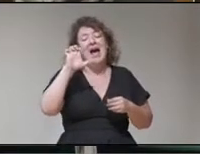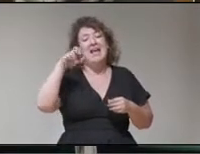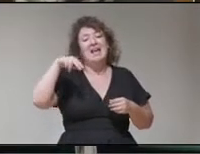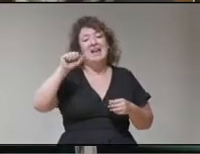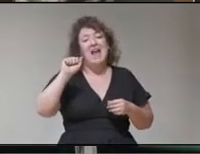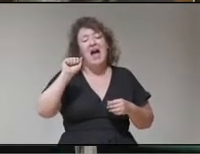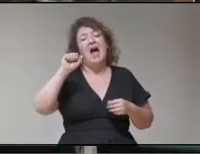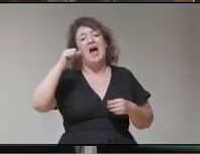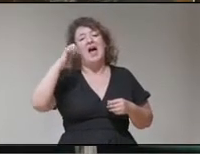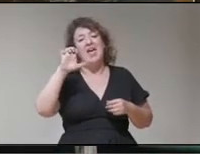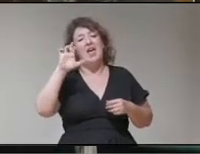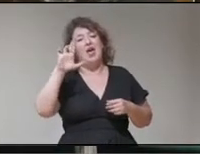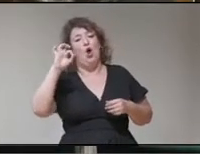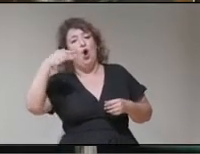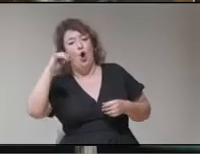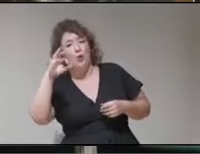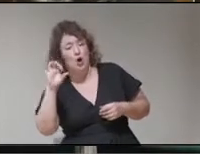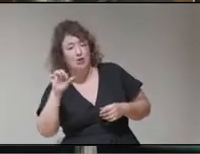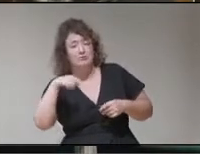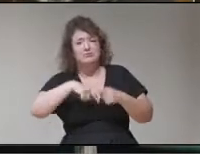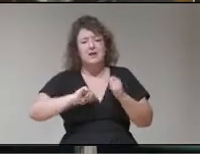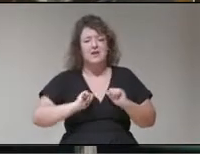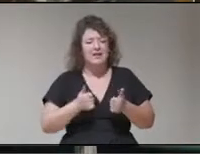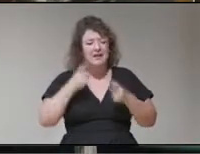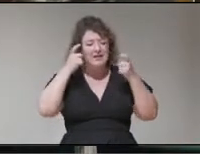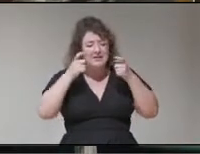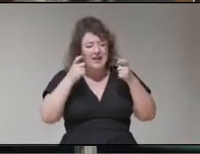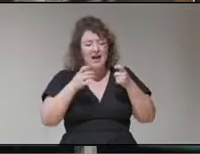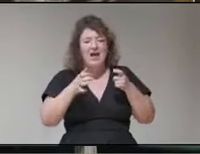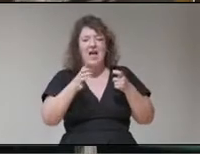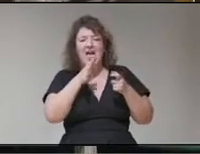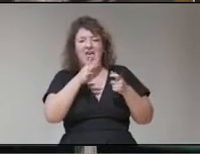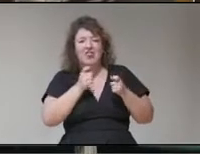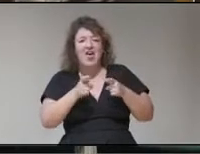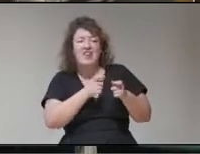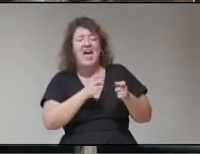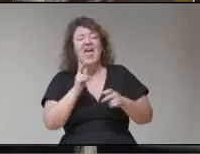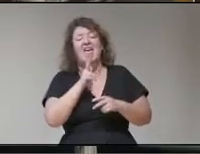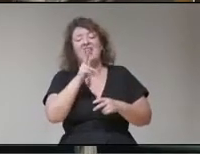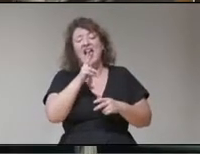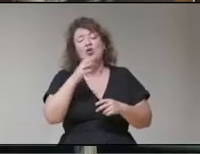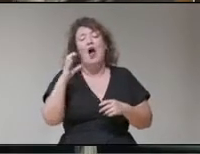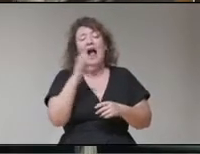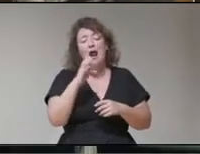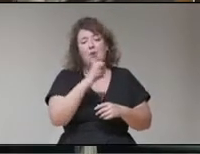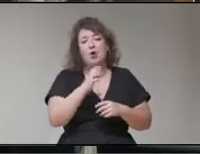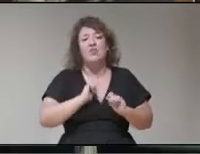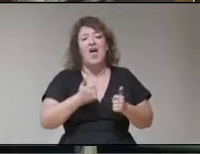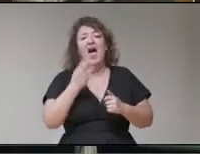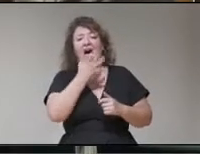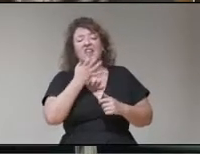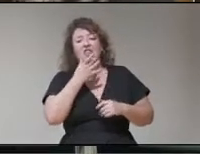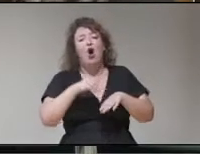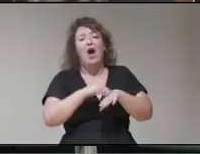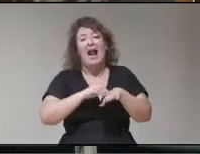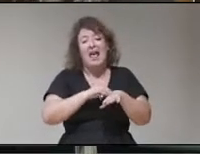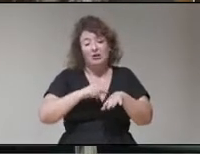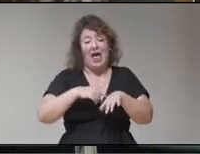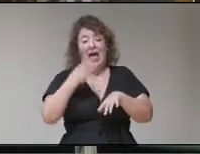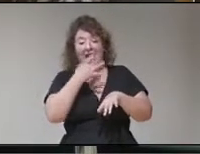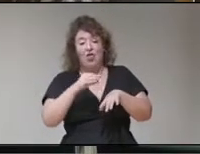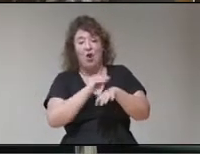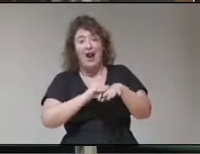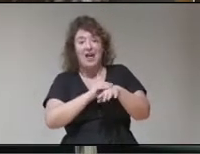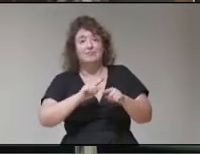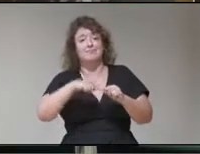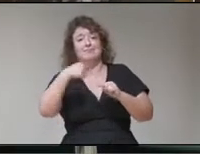pues se van a dedicar a hidrolizar los hidratos de carbono, van a generar ácidos grasos y esos ácidos grasos